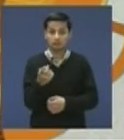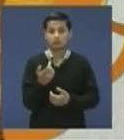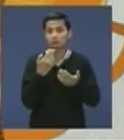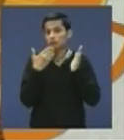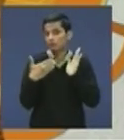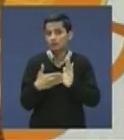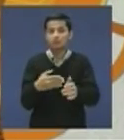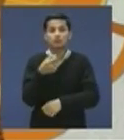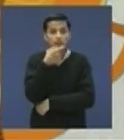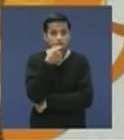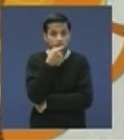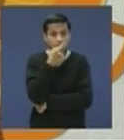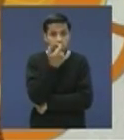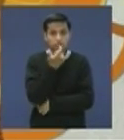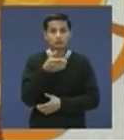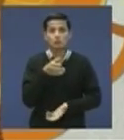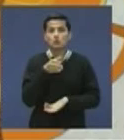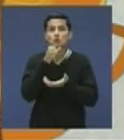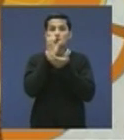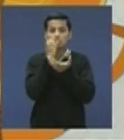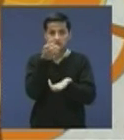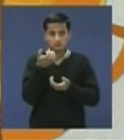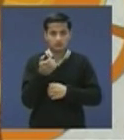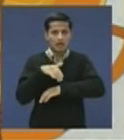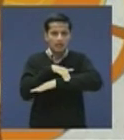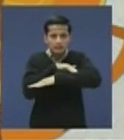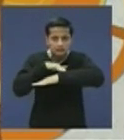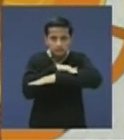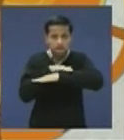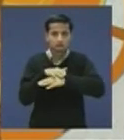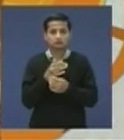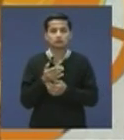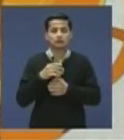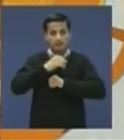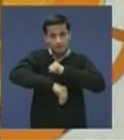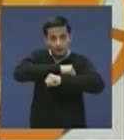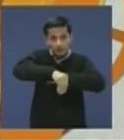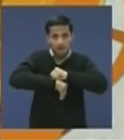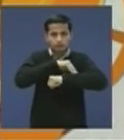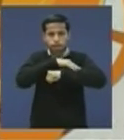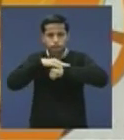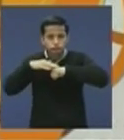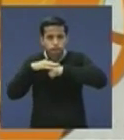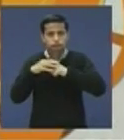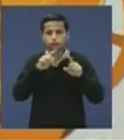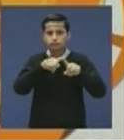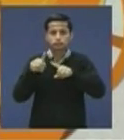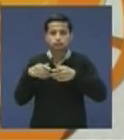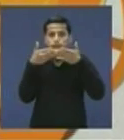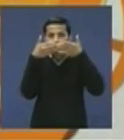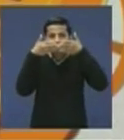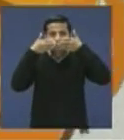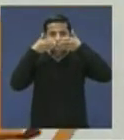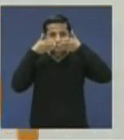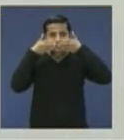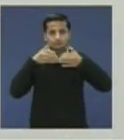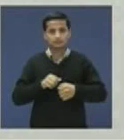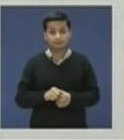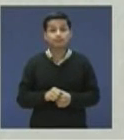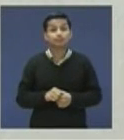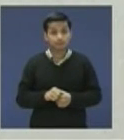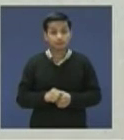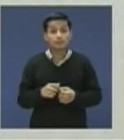como medicamentos suero fisiológico alcohol vendas curitas algodón y mascarillas de repuesto